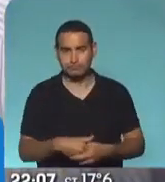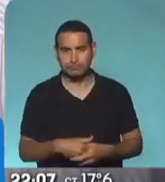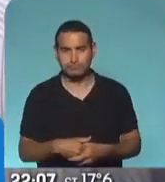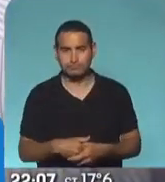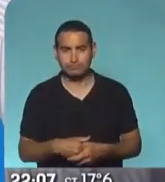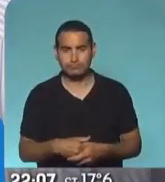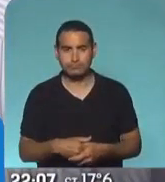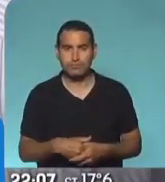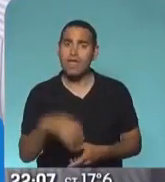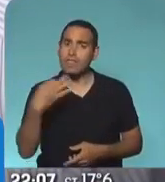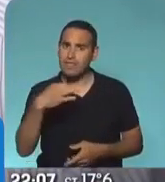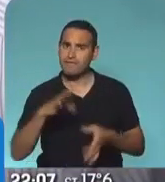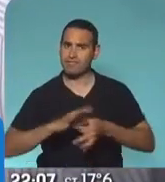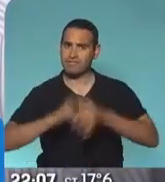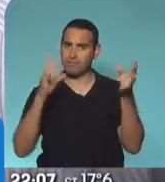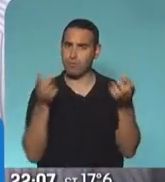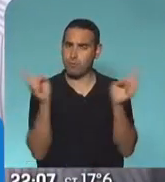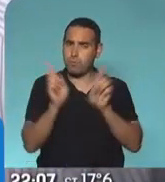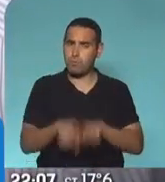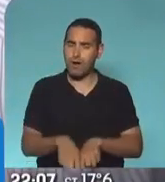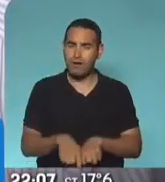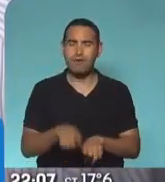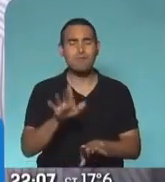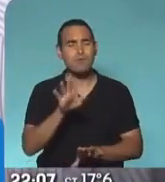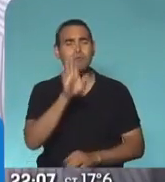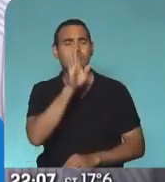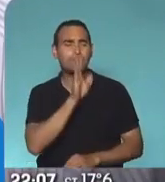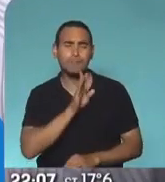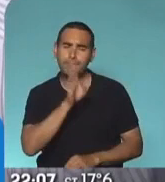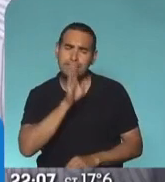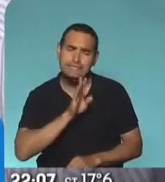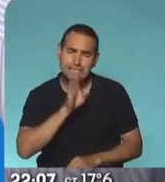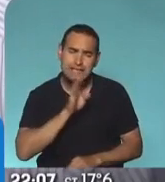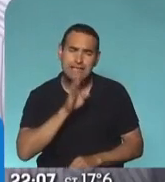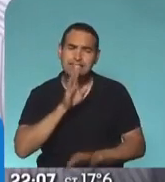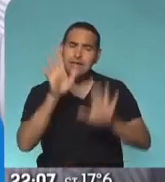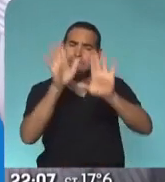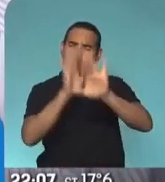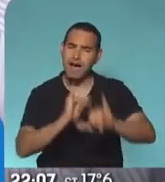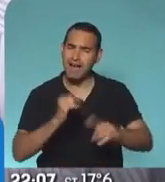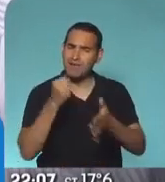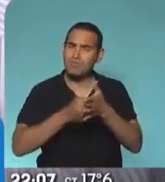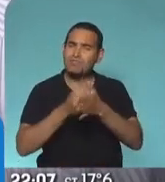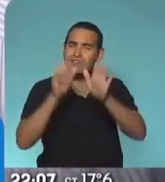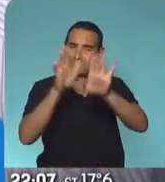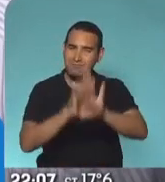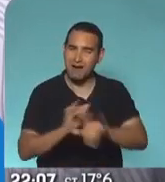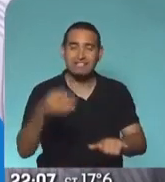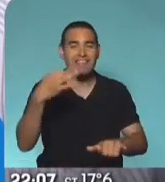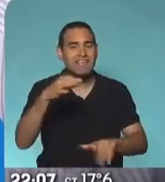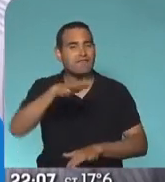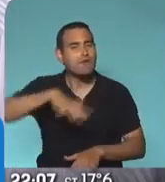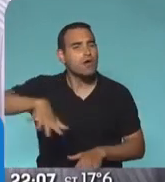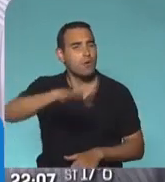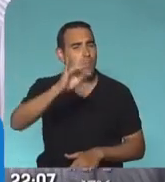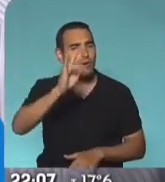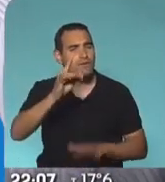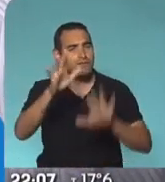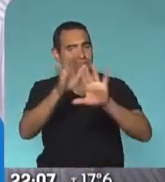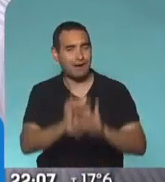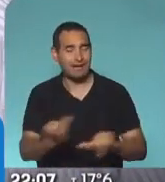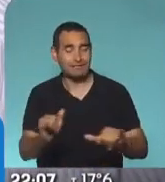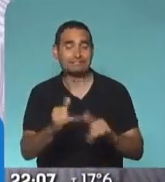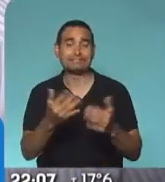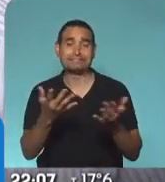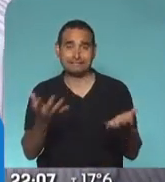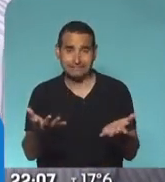Tenemos que recuperar la democracia, pero con mucha paciencia, con una lucha pacífica. Tenemos que pacificar Bolivia y por eso,